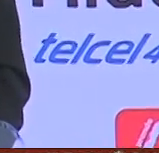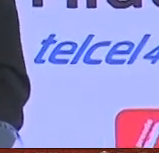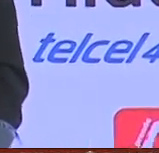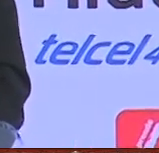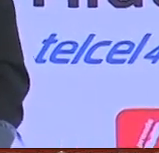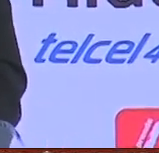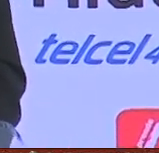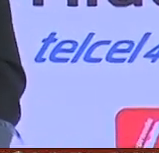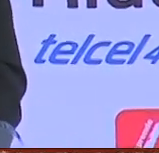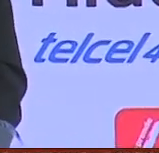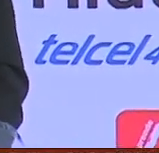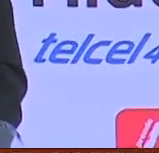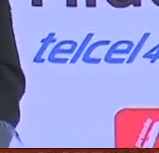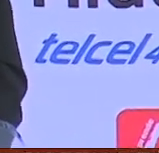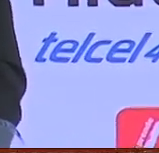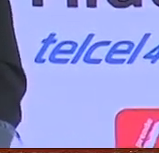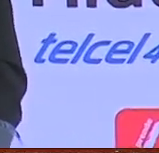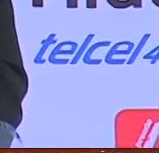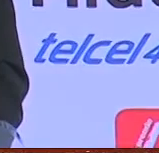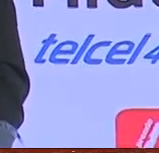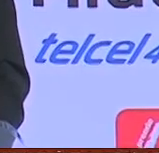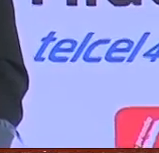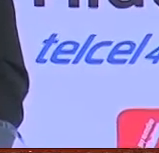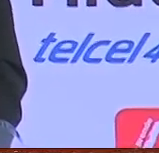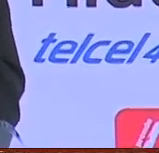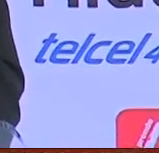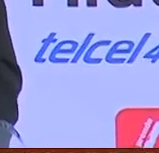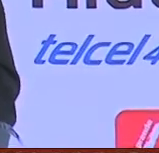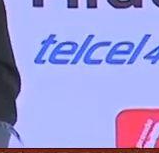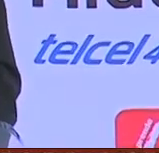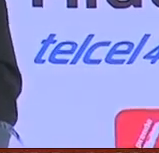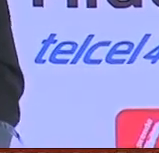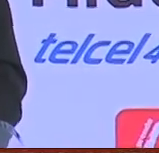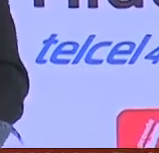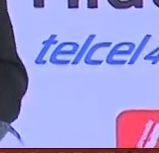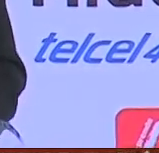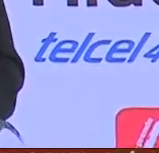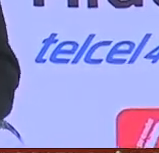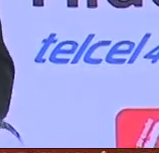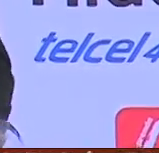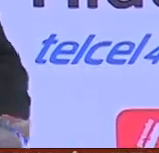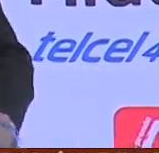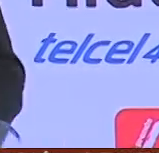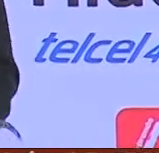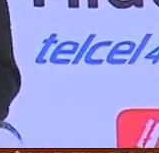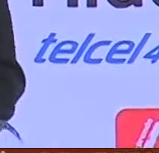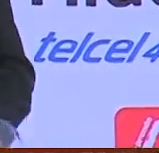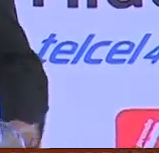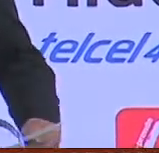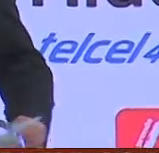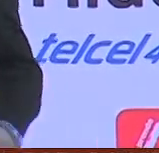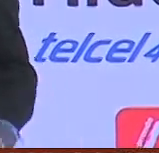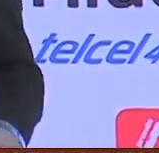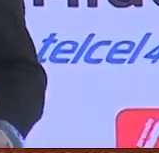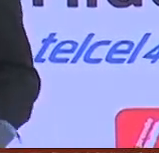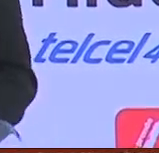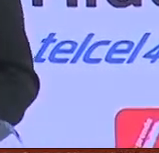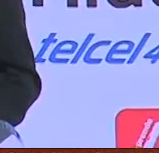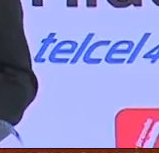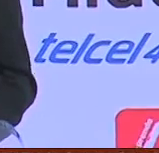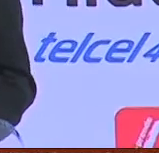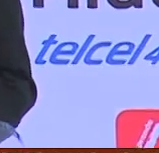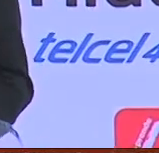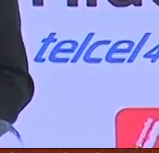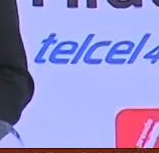ofrece contenidos educativos, culturales y de capacitación para el empleo a la altura de todos